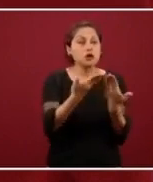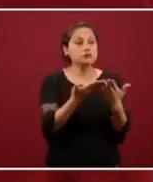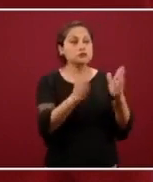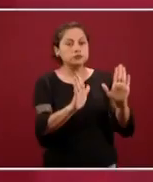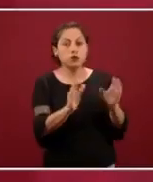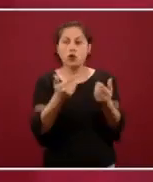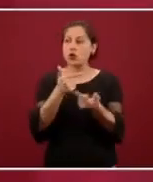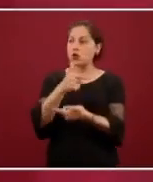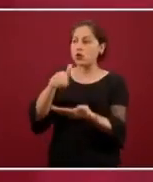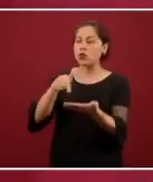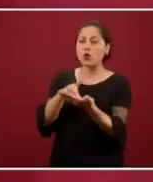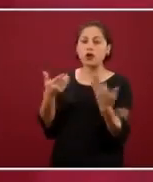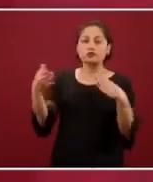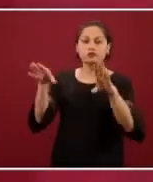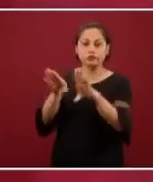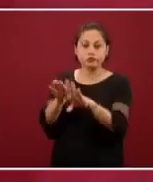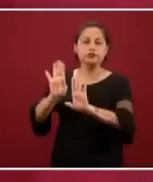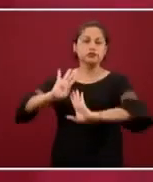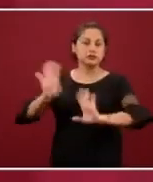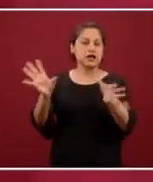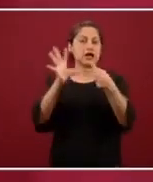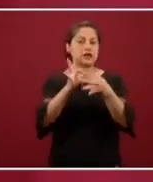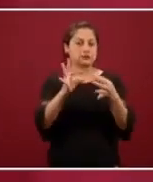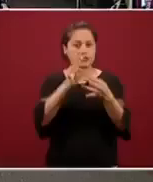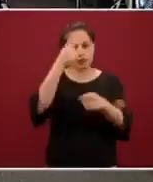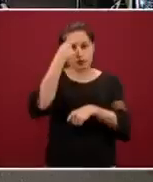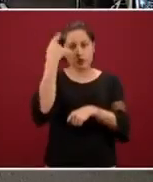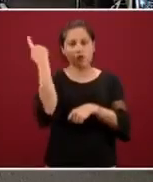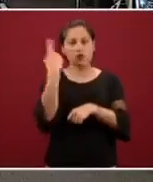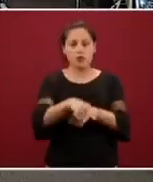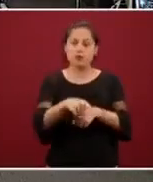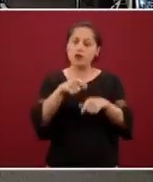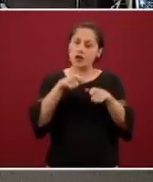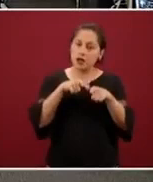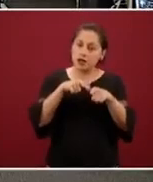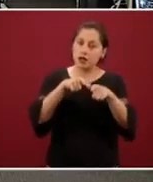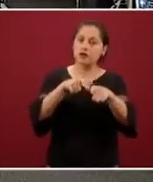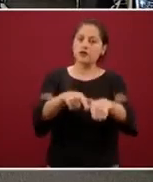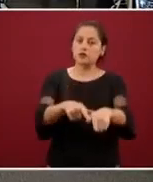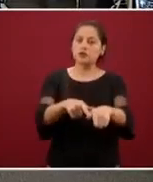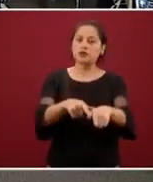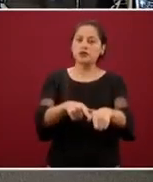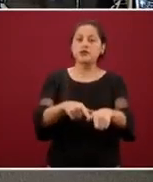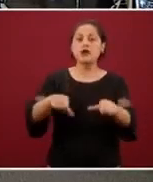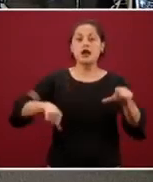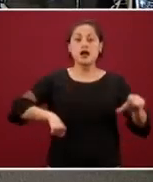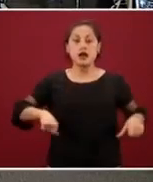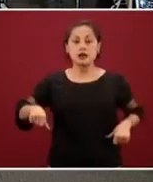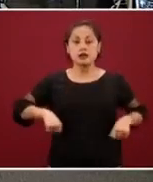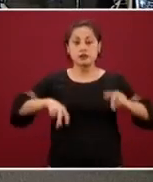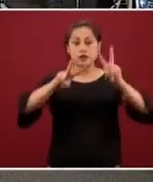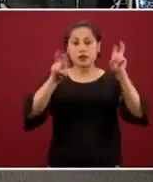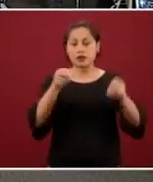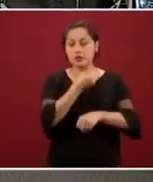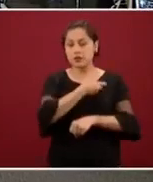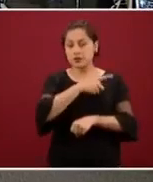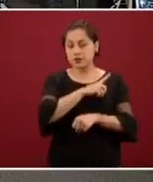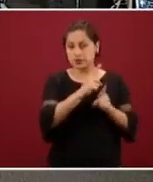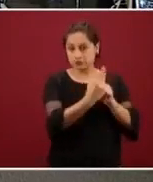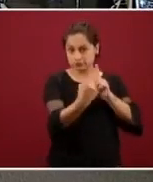cerrados para esta Jornada Nacional de Sana Distancia. Estaba primero por acá y